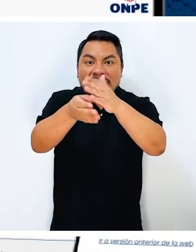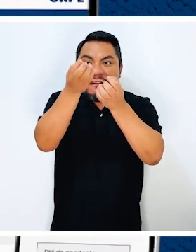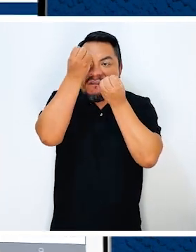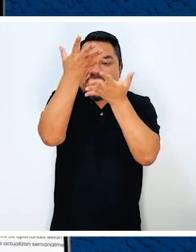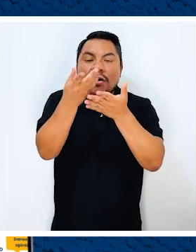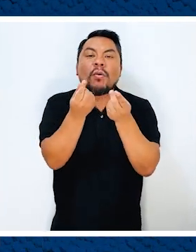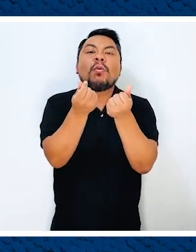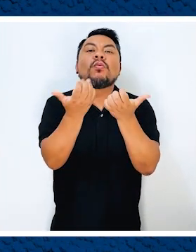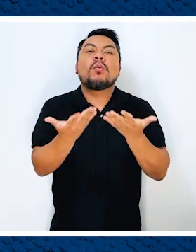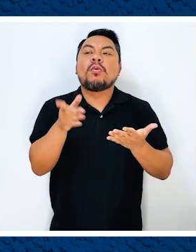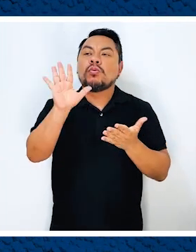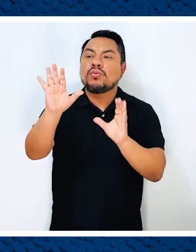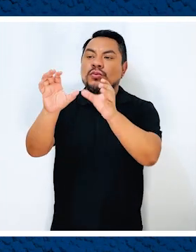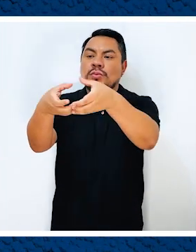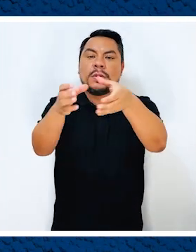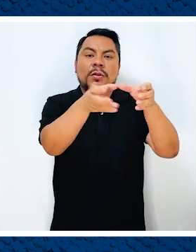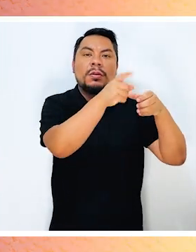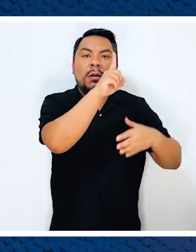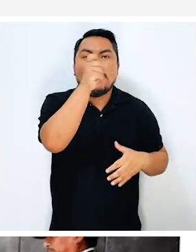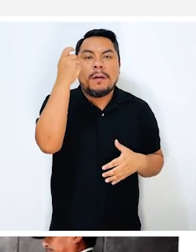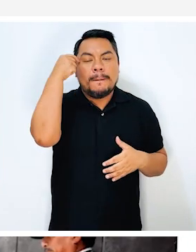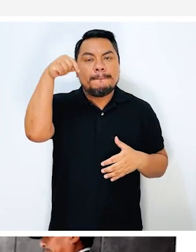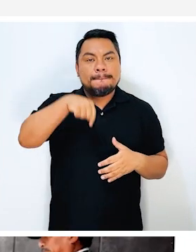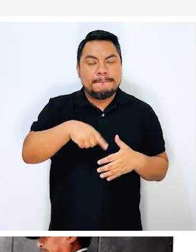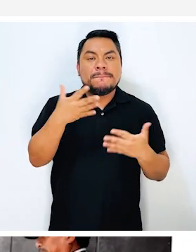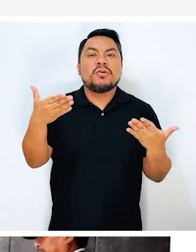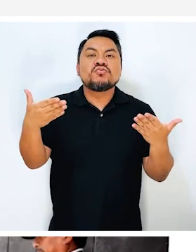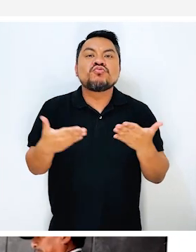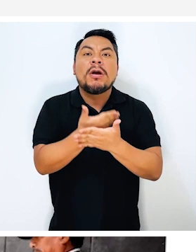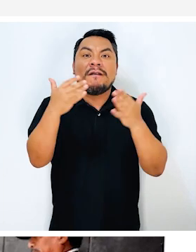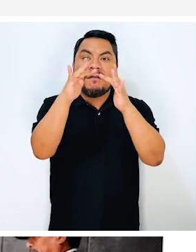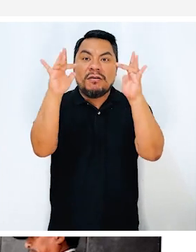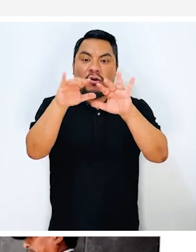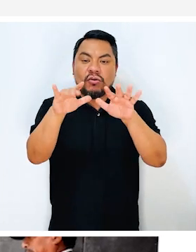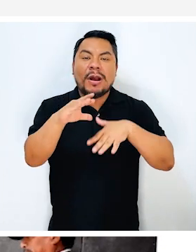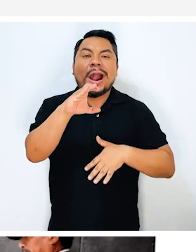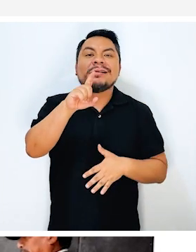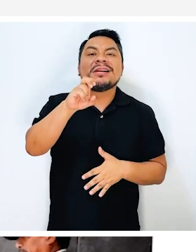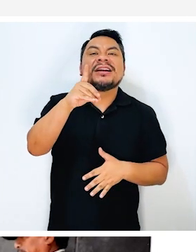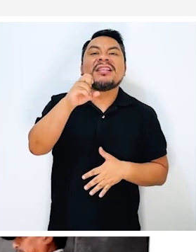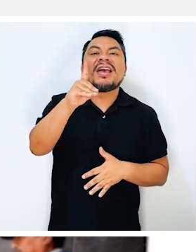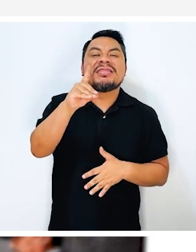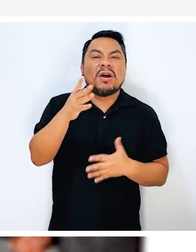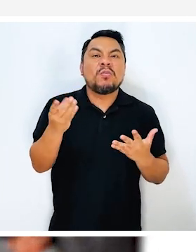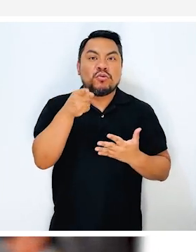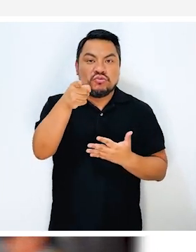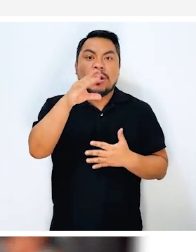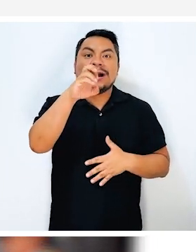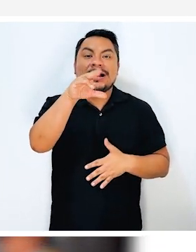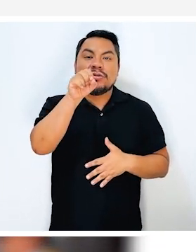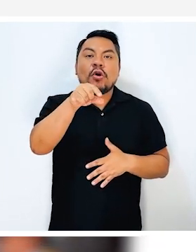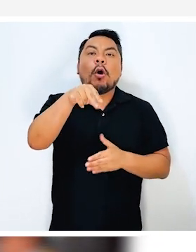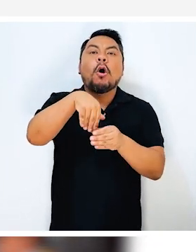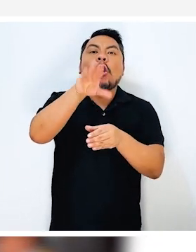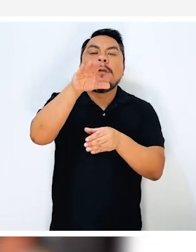Accede a la información financiera de las organizaciones políticas en nuestra renovada plataforma Claridad. Ingresa a